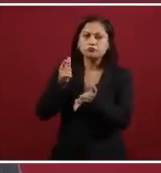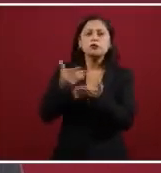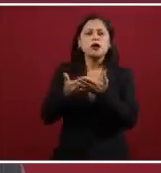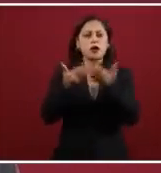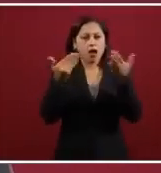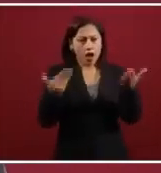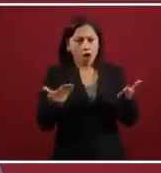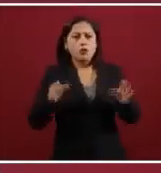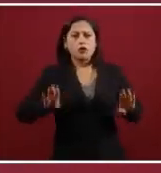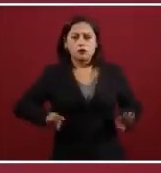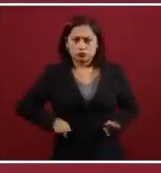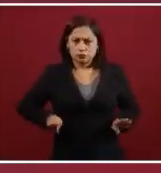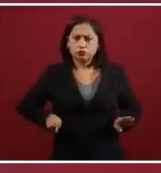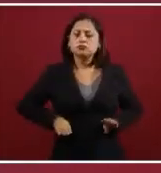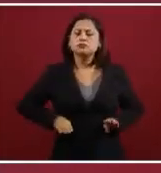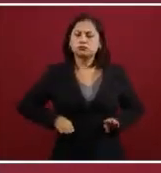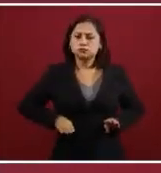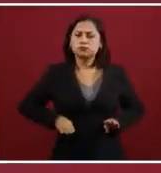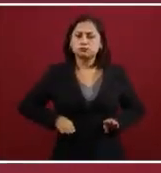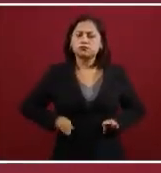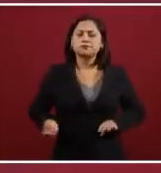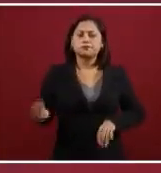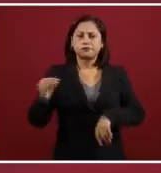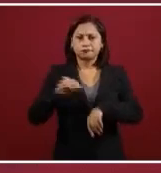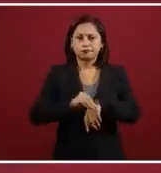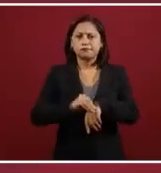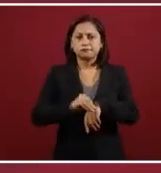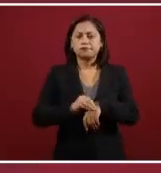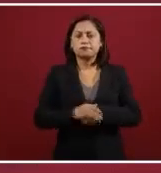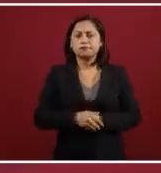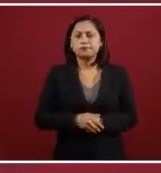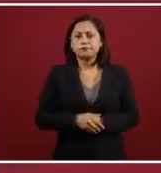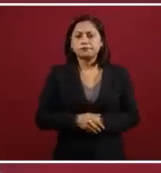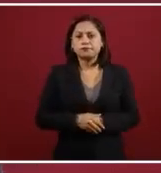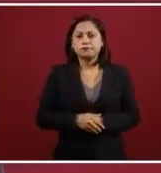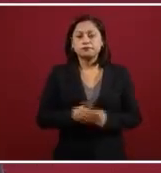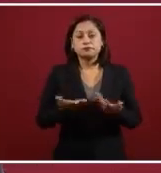Y en este asunto